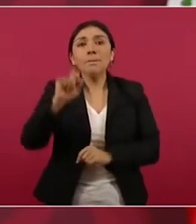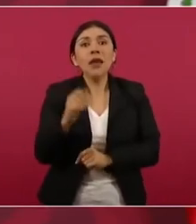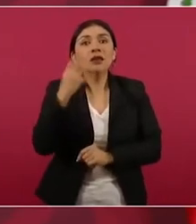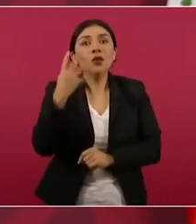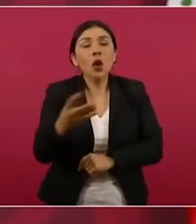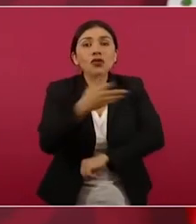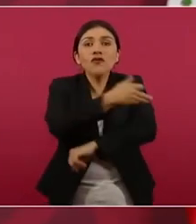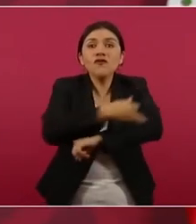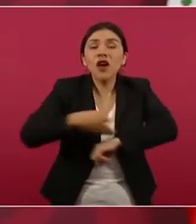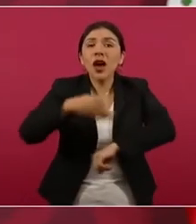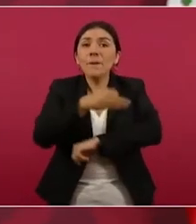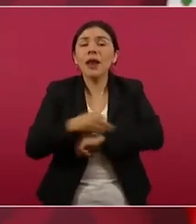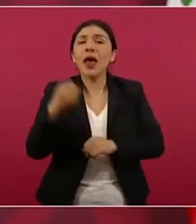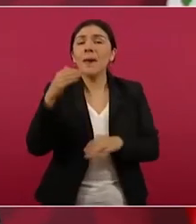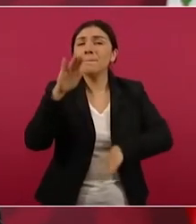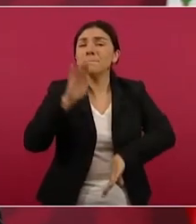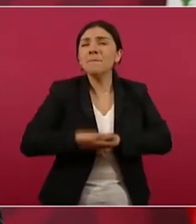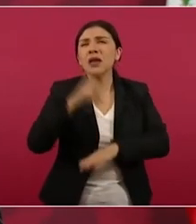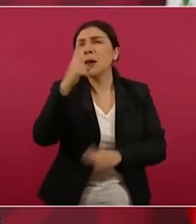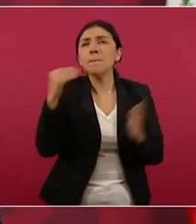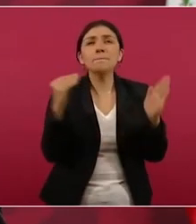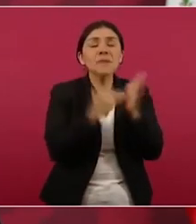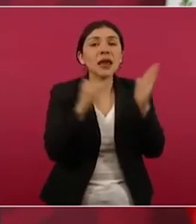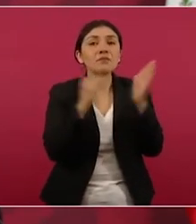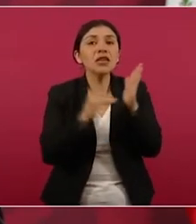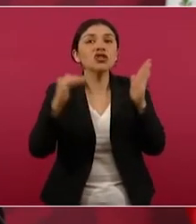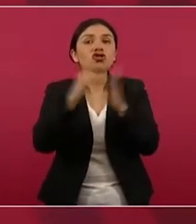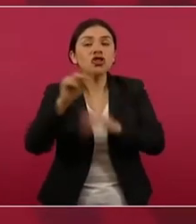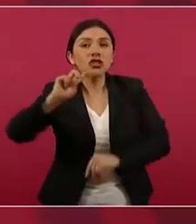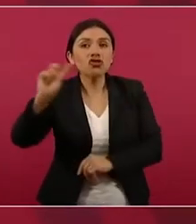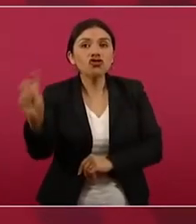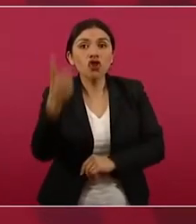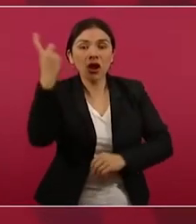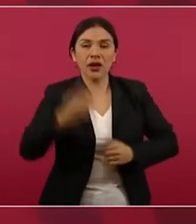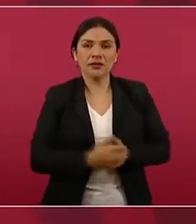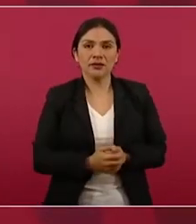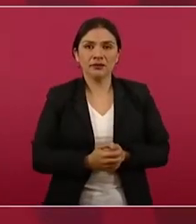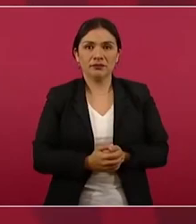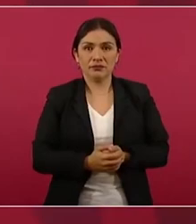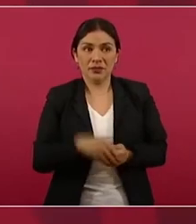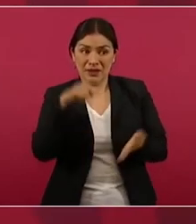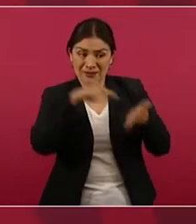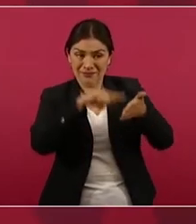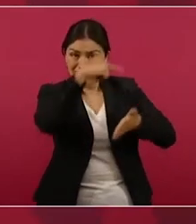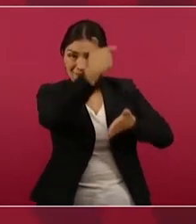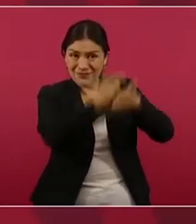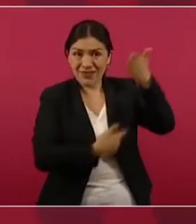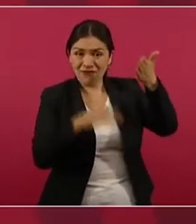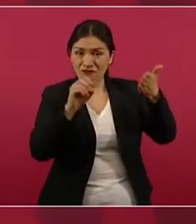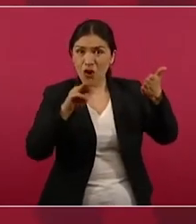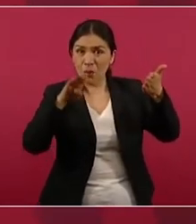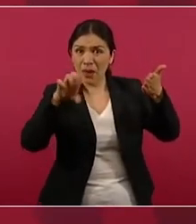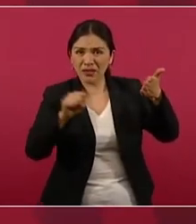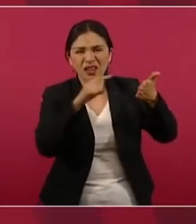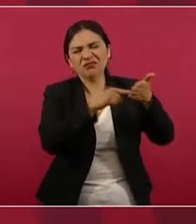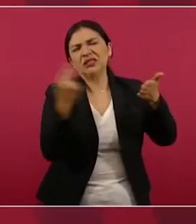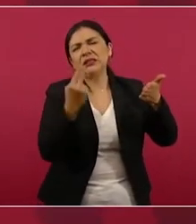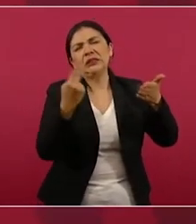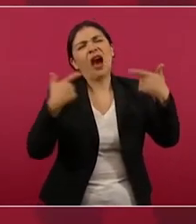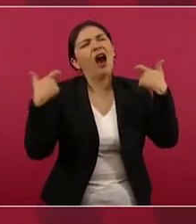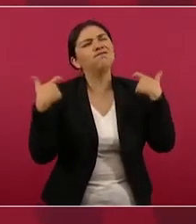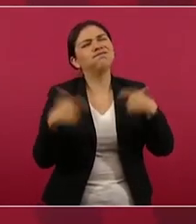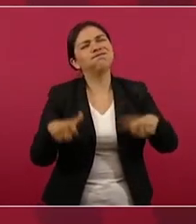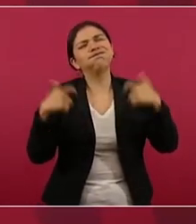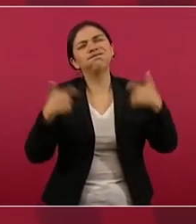de 1.000 millones de dólares, porque para aparecer en esa lista se tiene que tener un capital de más